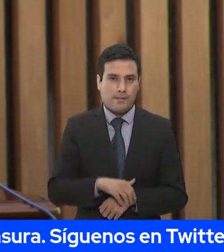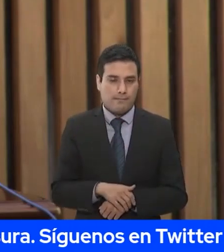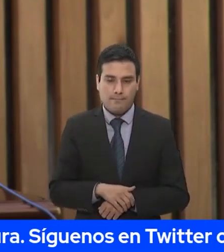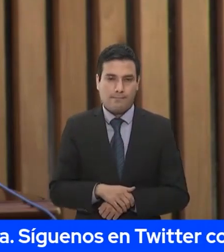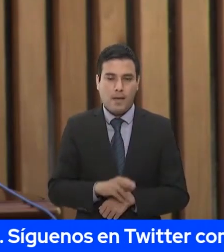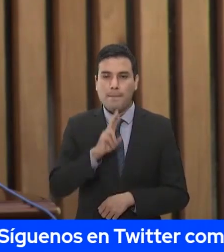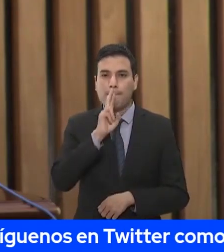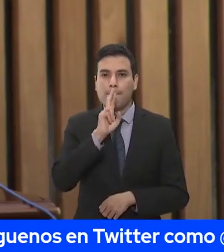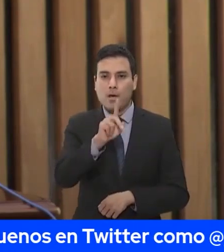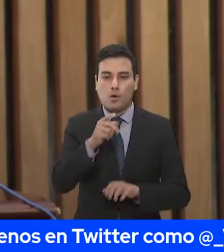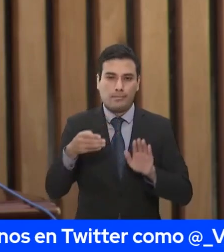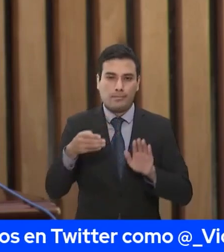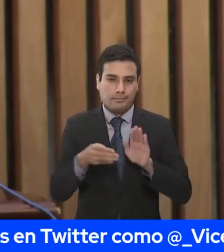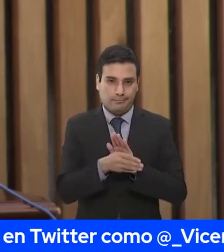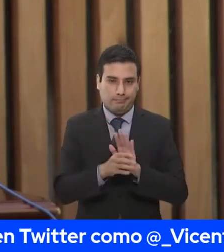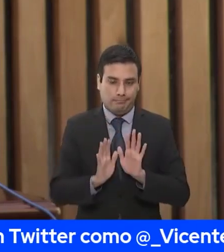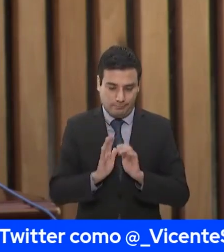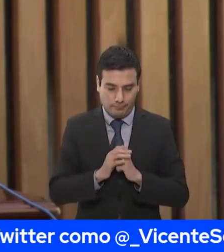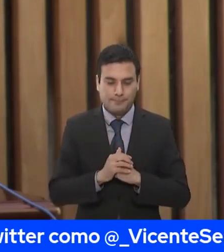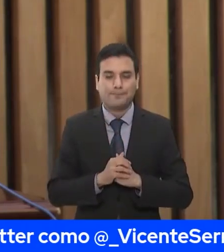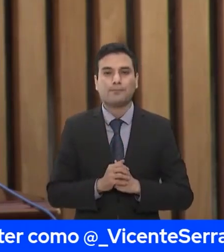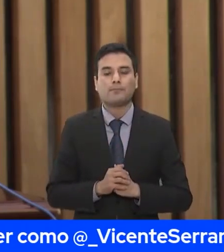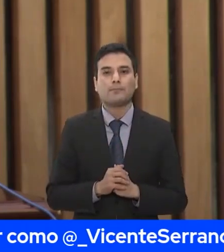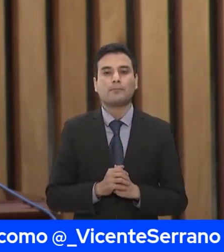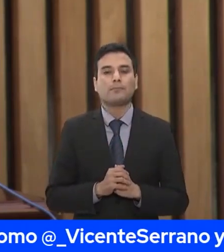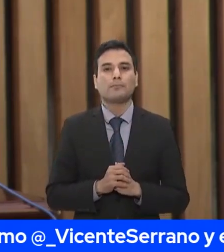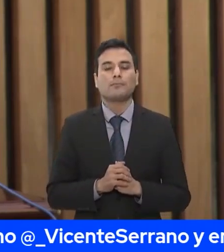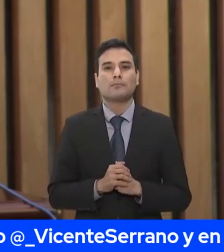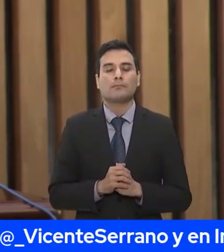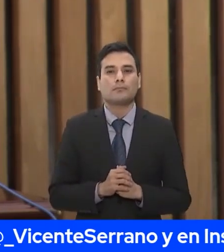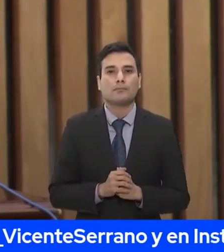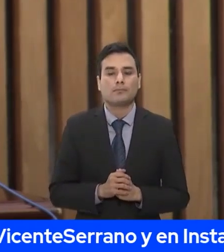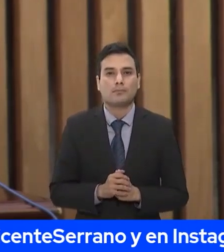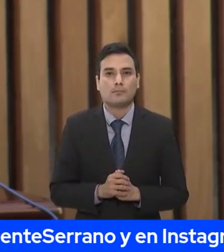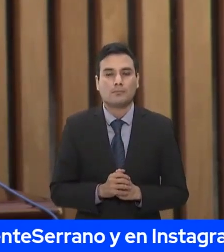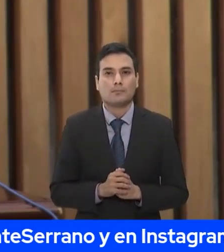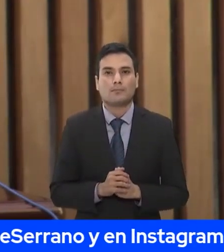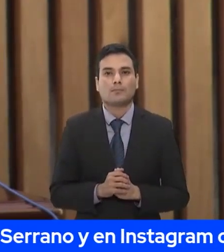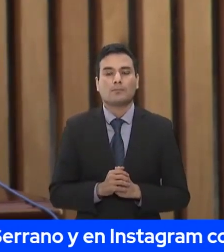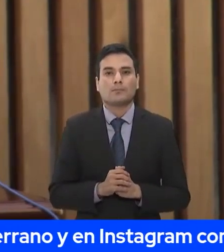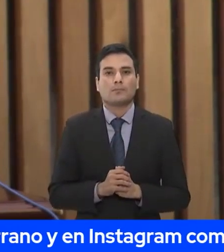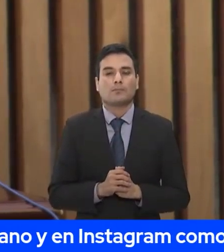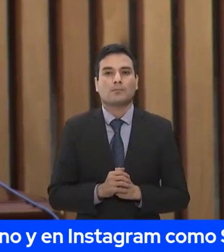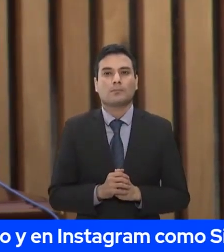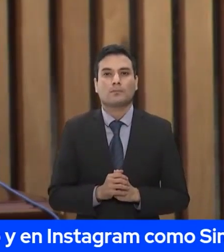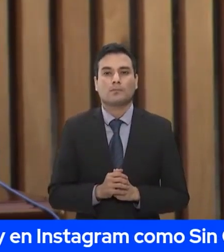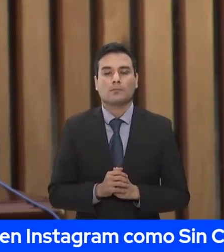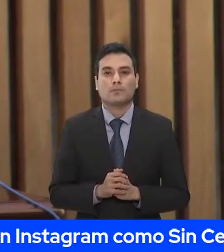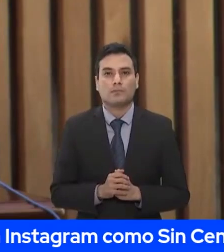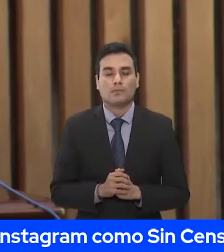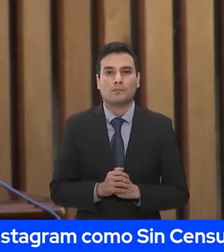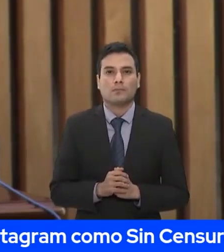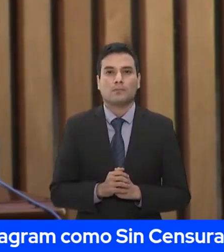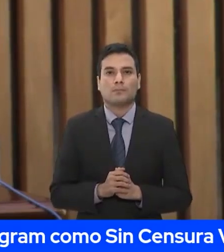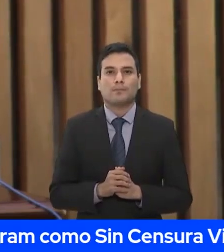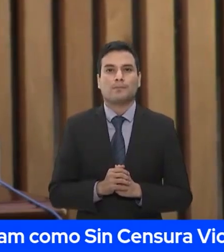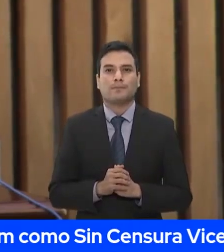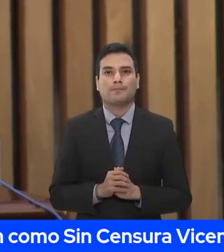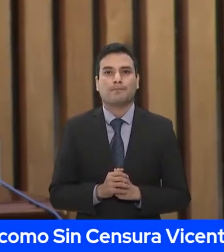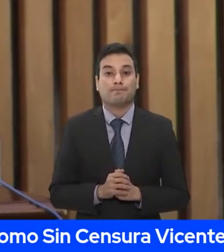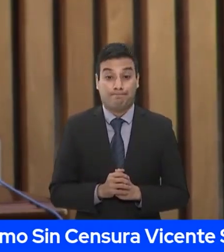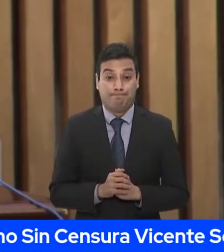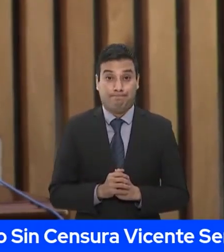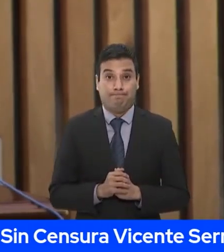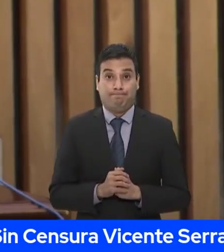mandato del presidente de la República. La determinación que discutimos significa la postura de